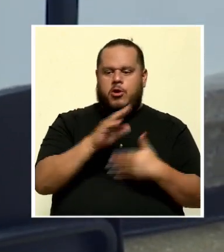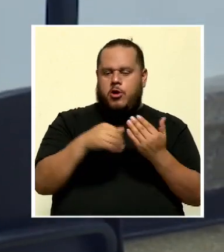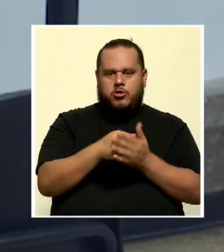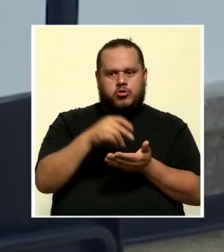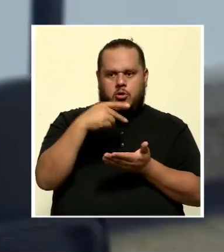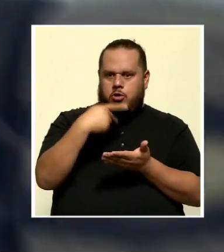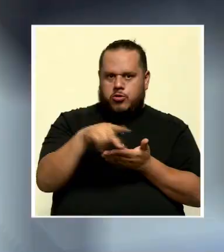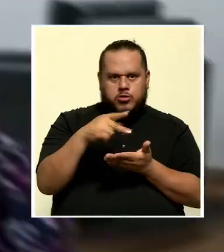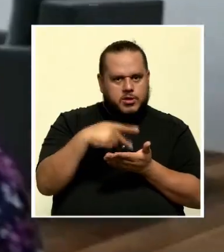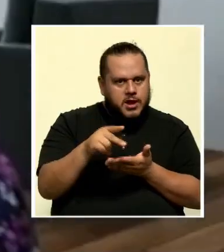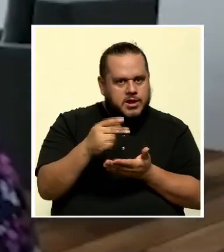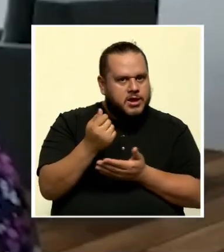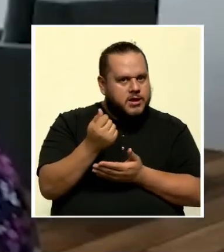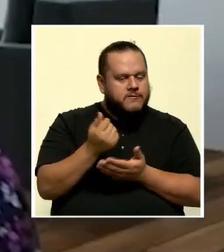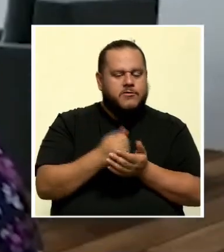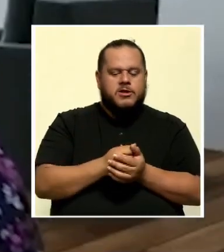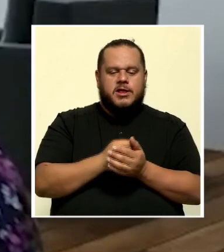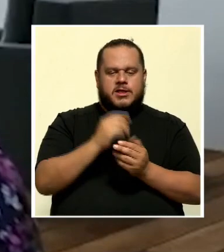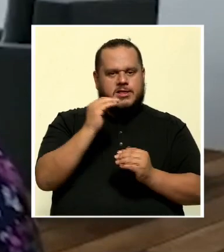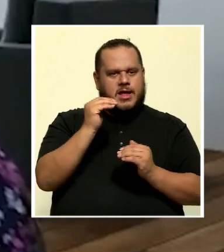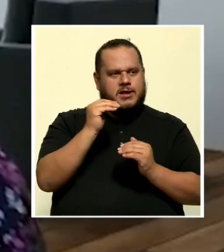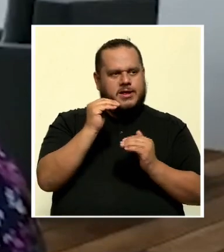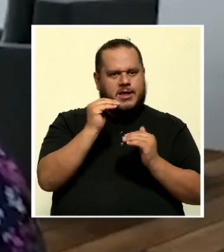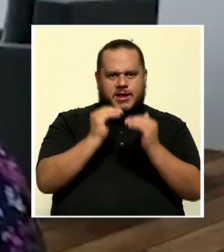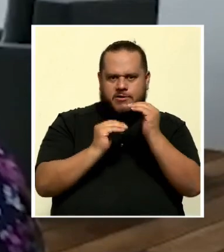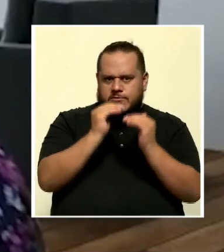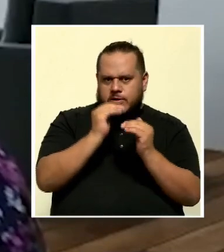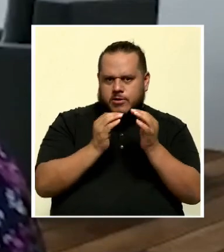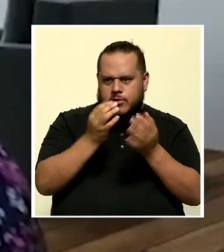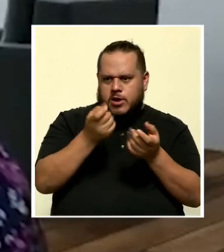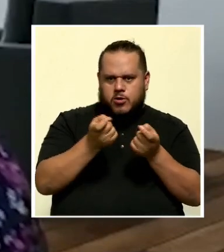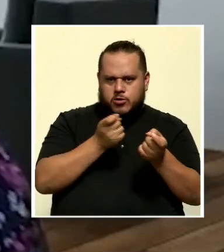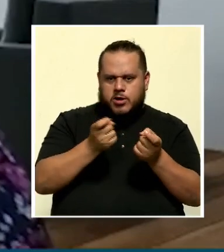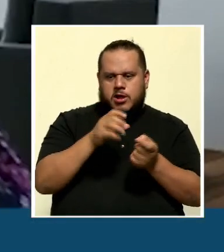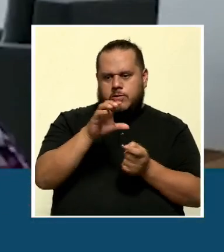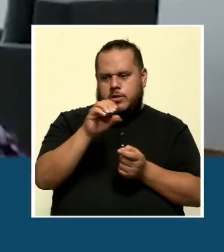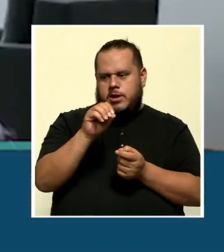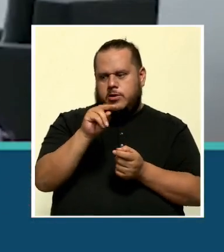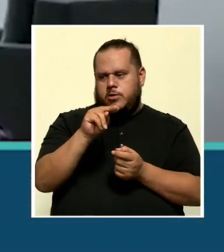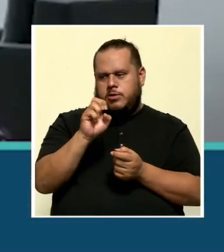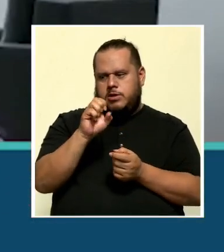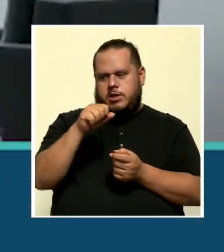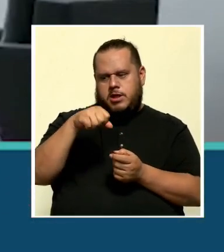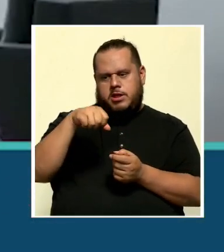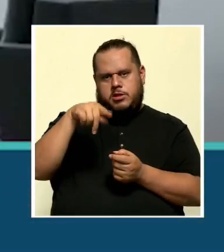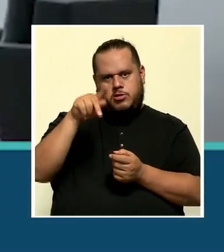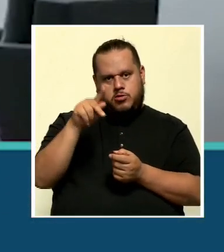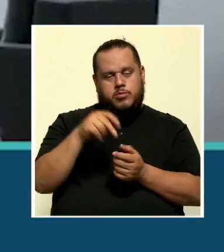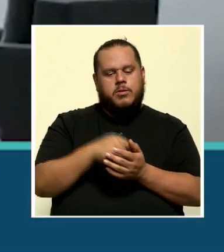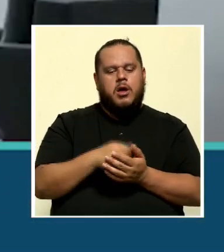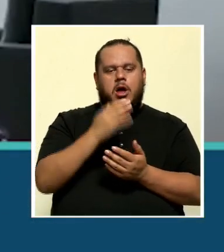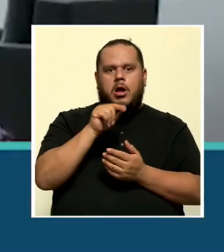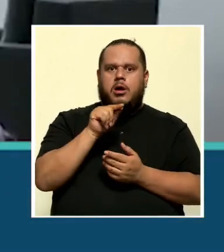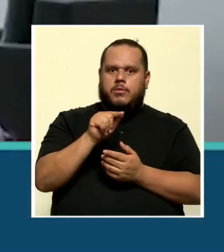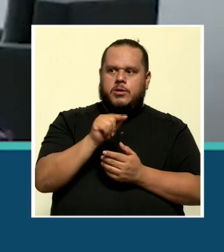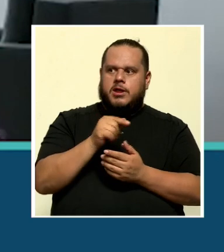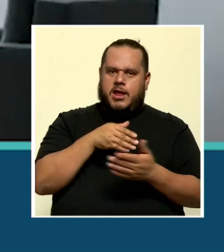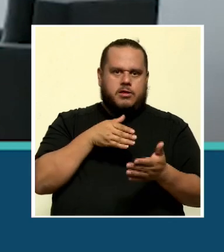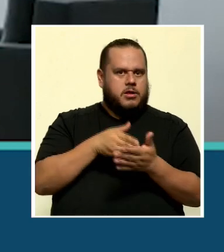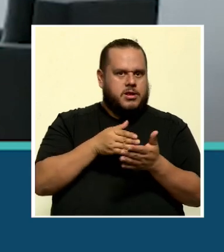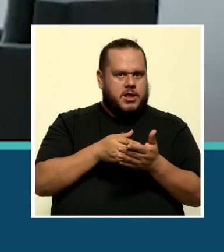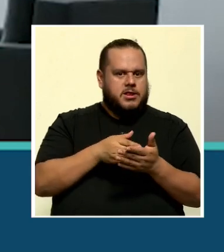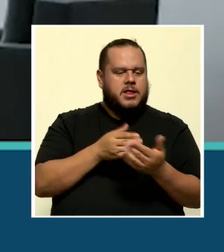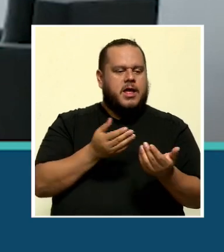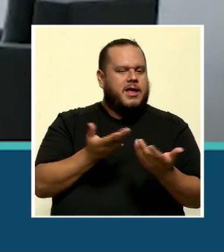carreras están reguladas por el CONESUB, cosa que no debería ser porque eso atenta contra la